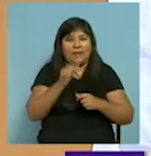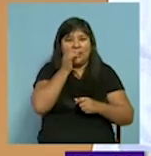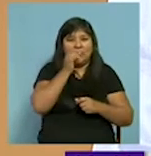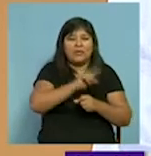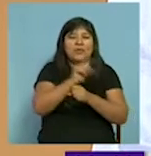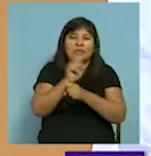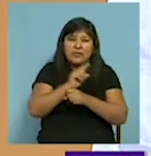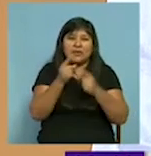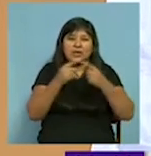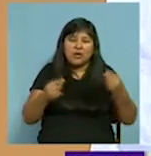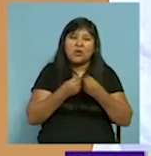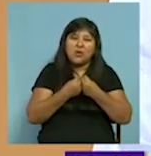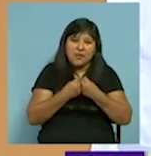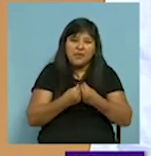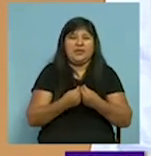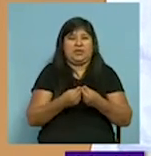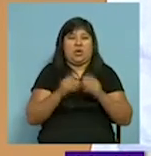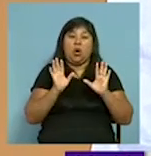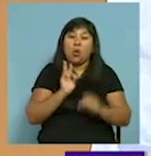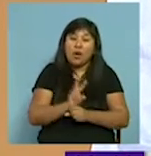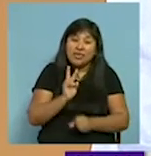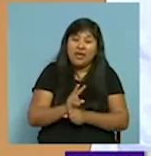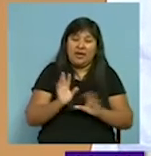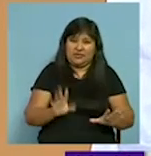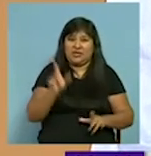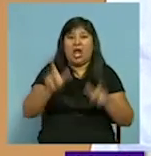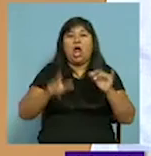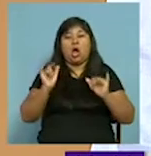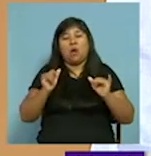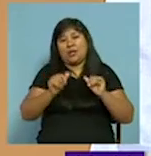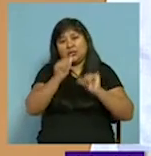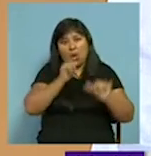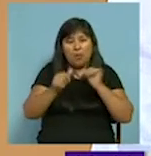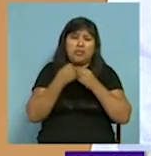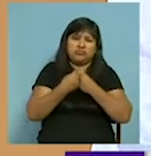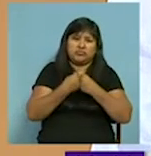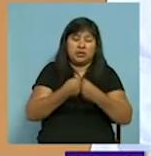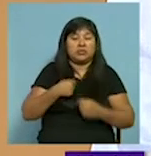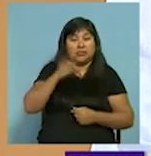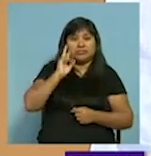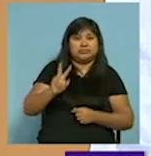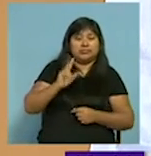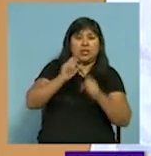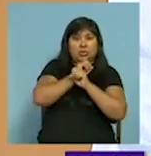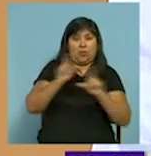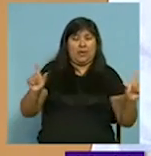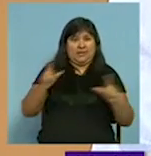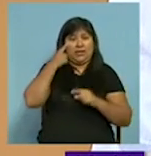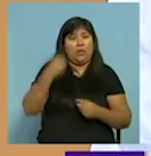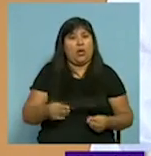mucho a la gente no entonces el mensaje también para los chicos que dejen de tomar tanto porque la verdad que me sorprende verlos cada vez más